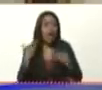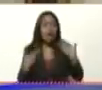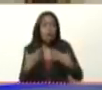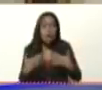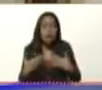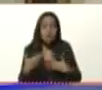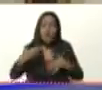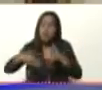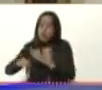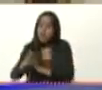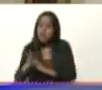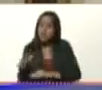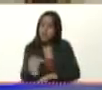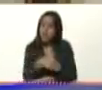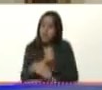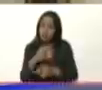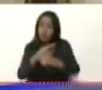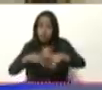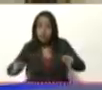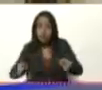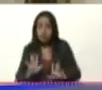indispensable que usted salga a los sitios públicos.